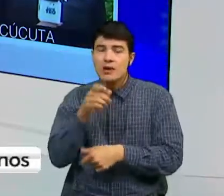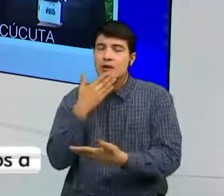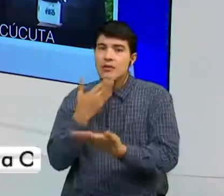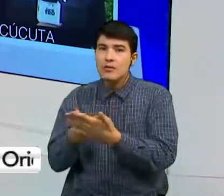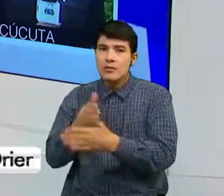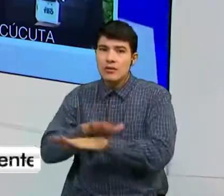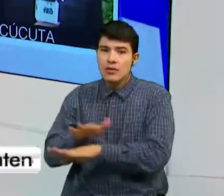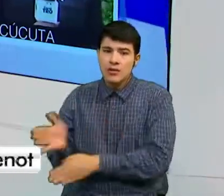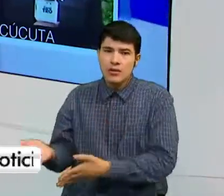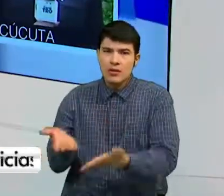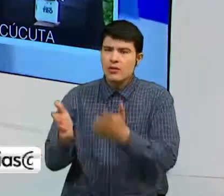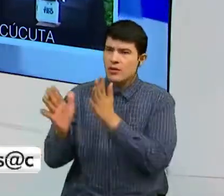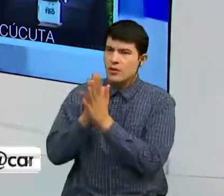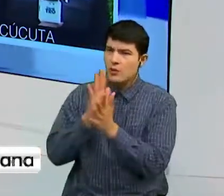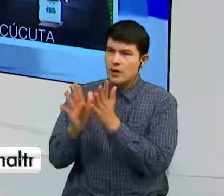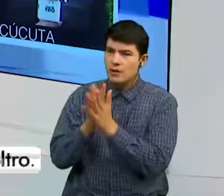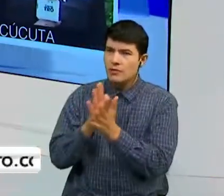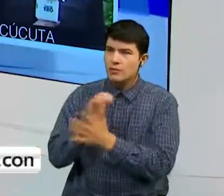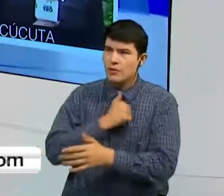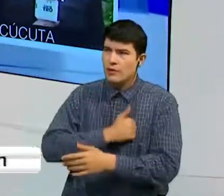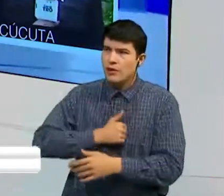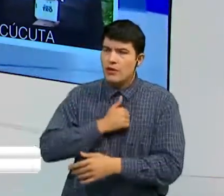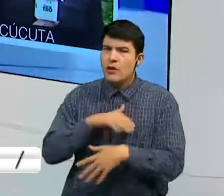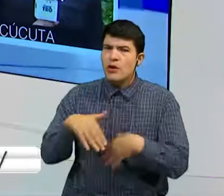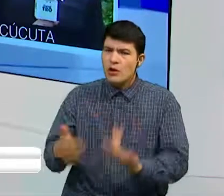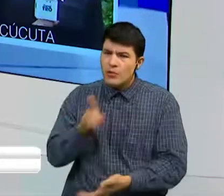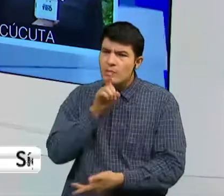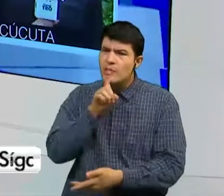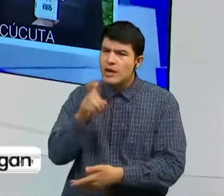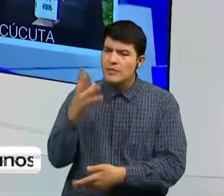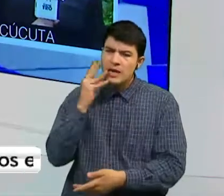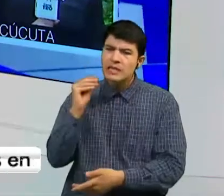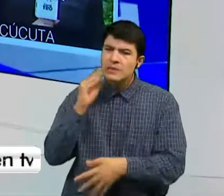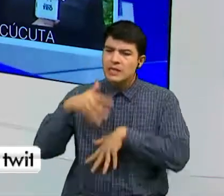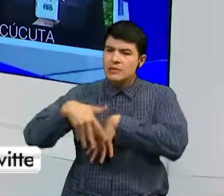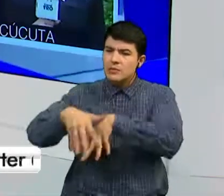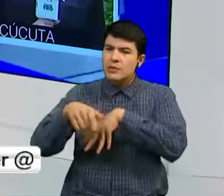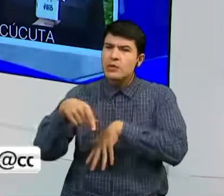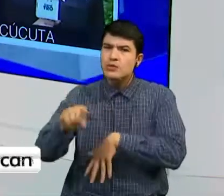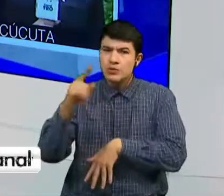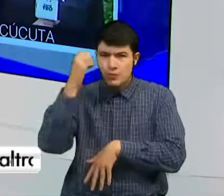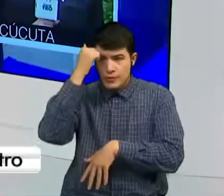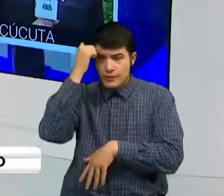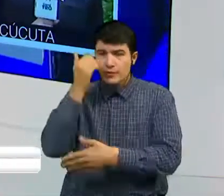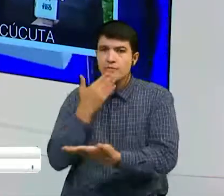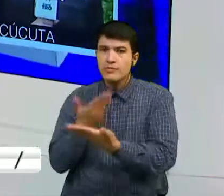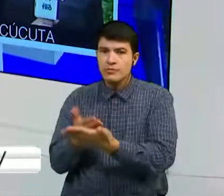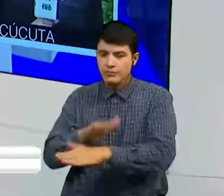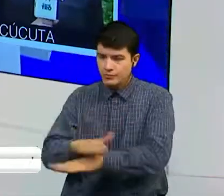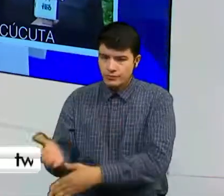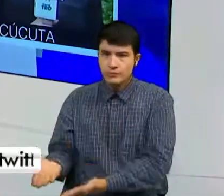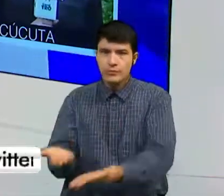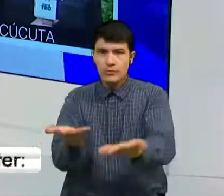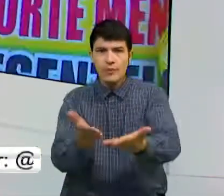tardes y cuéntenos cómo vive Bucaramanga estas protestas por parte de los docentes. Buenas tardes.